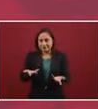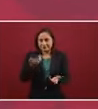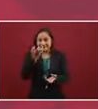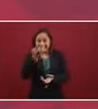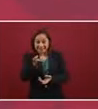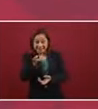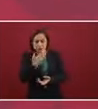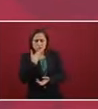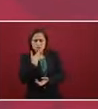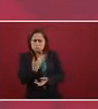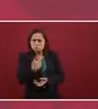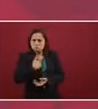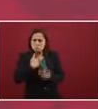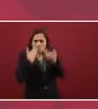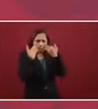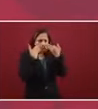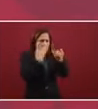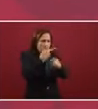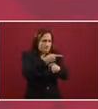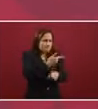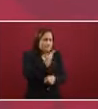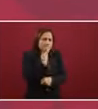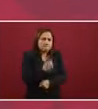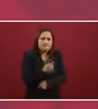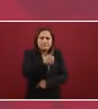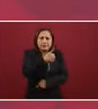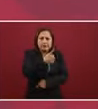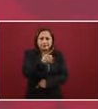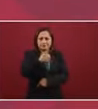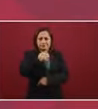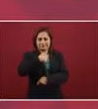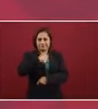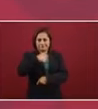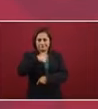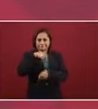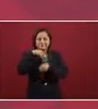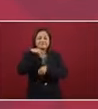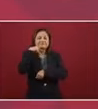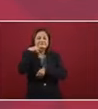importa, es lo que más me